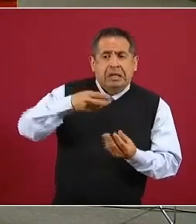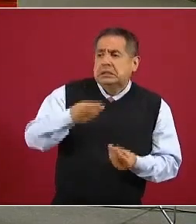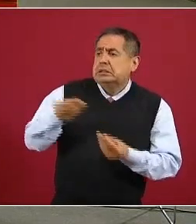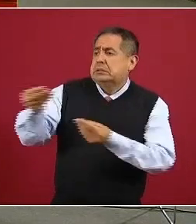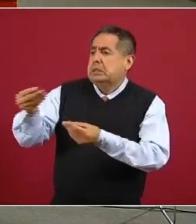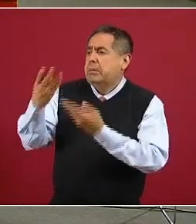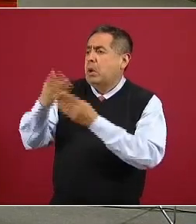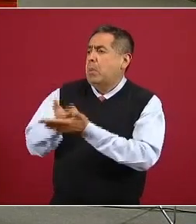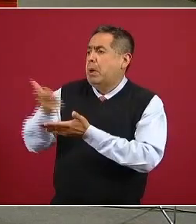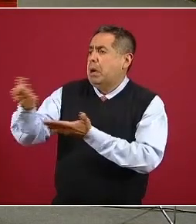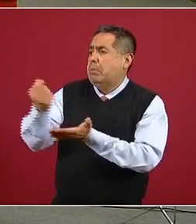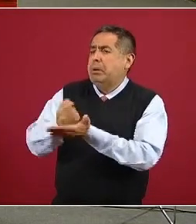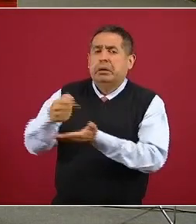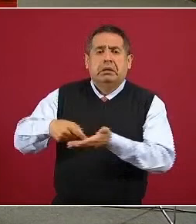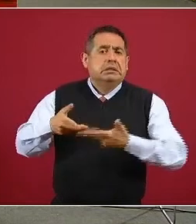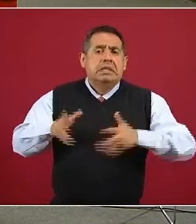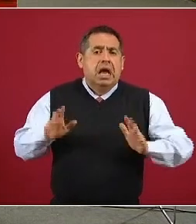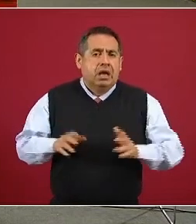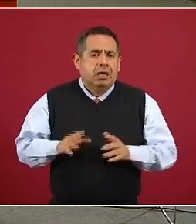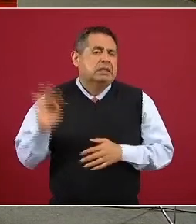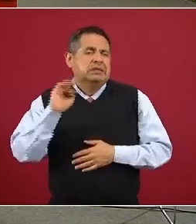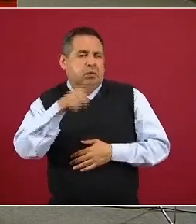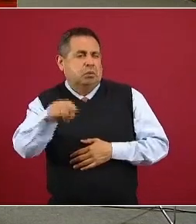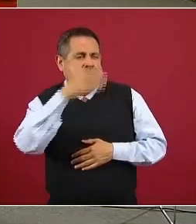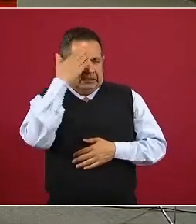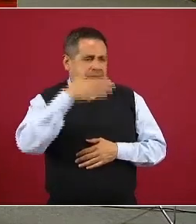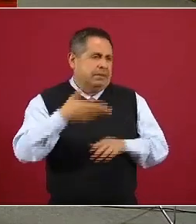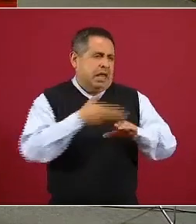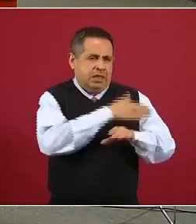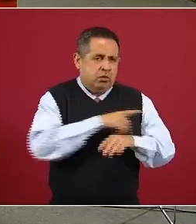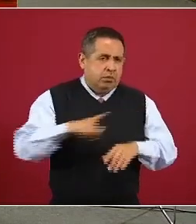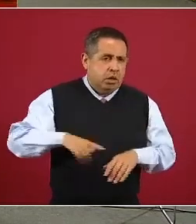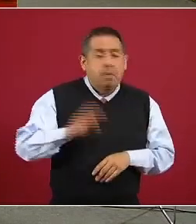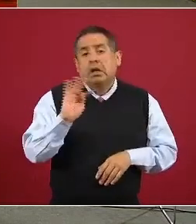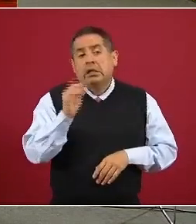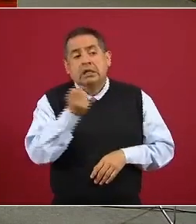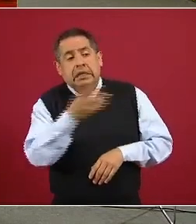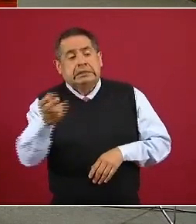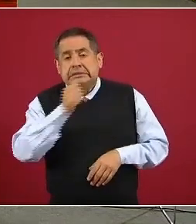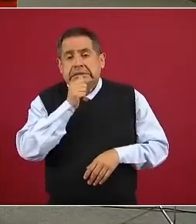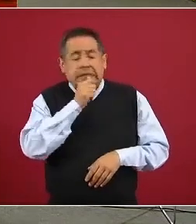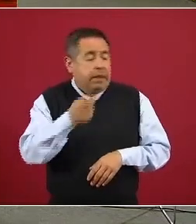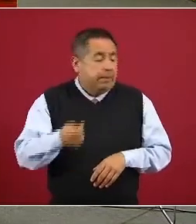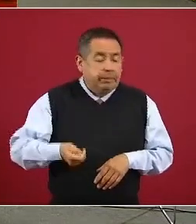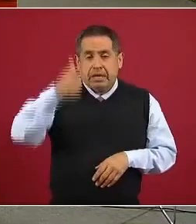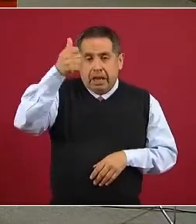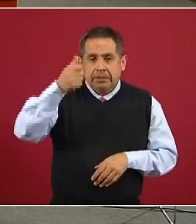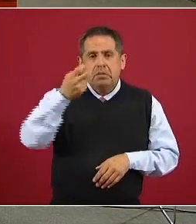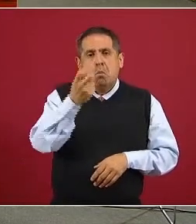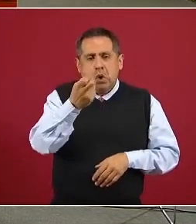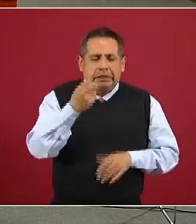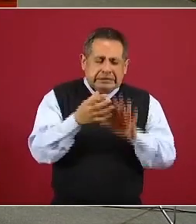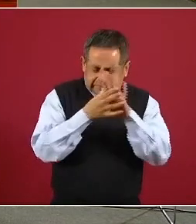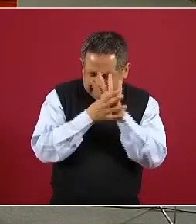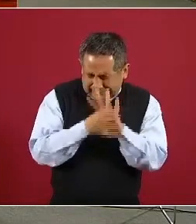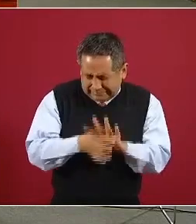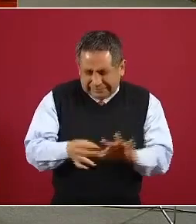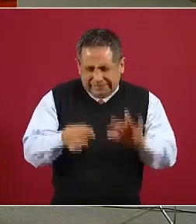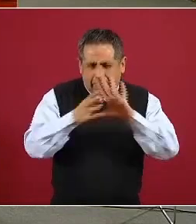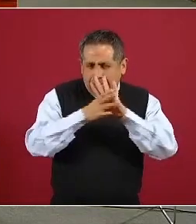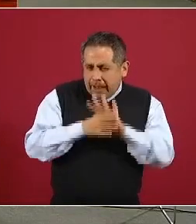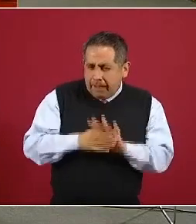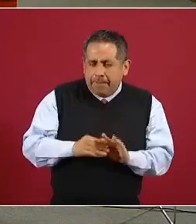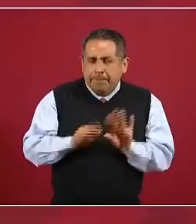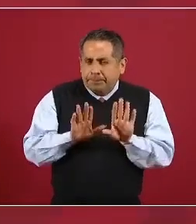federal la línea de captura. Pero para quien es la primera vez, lo estamos haciendo de la manera,